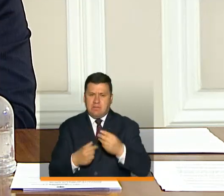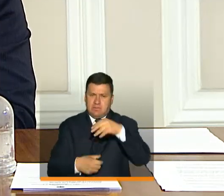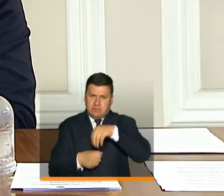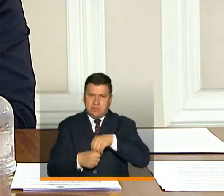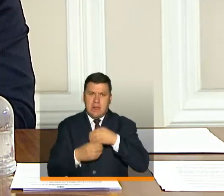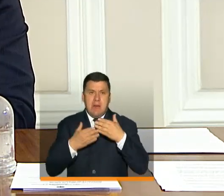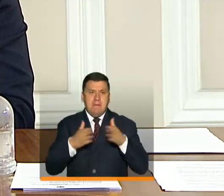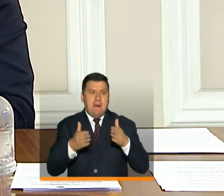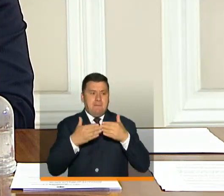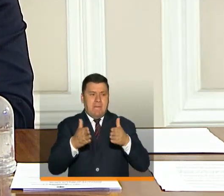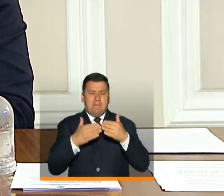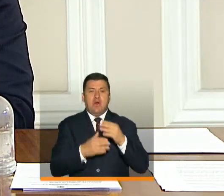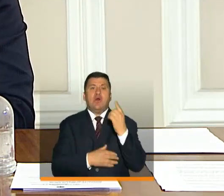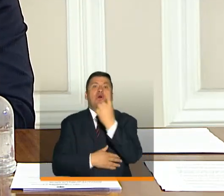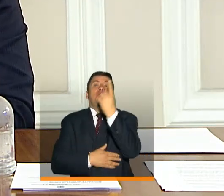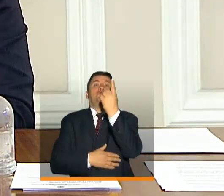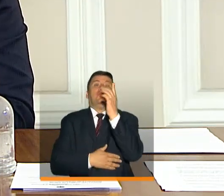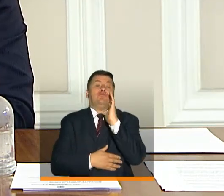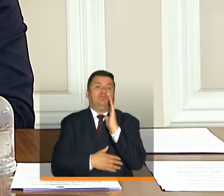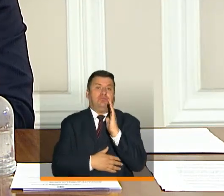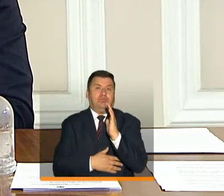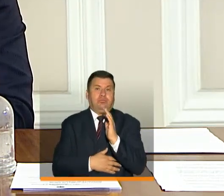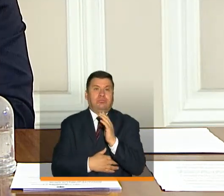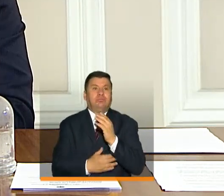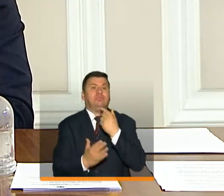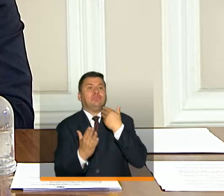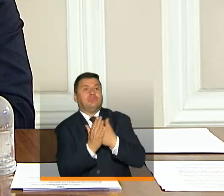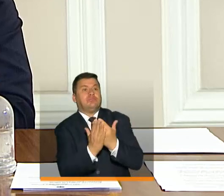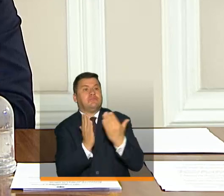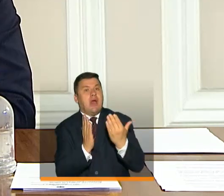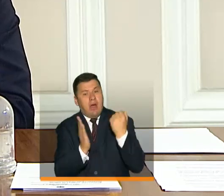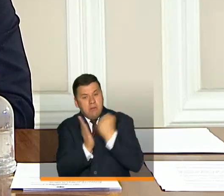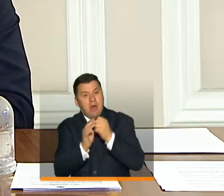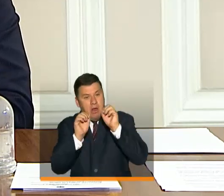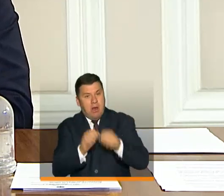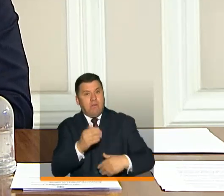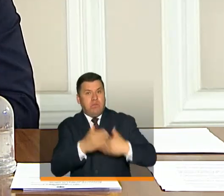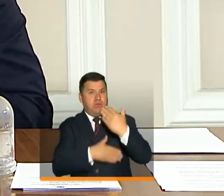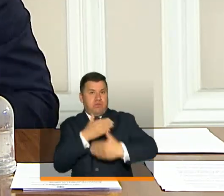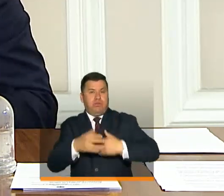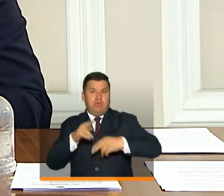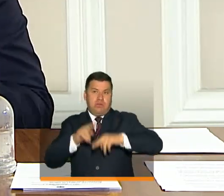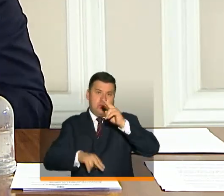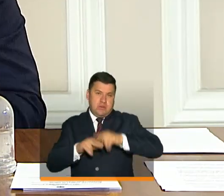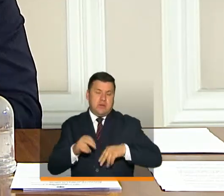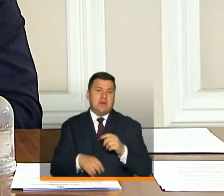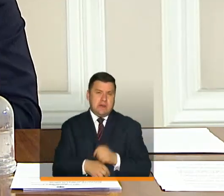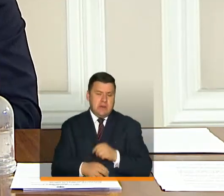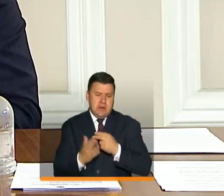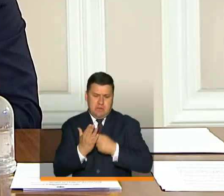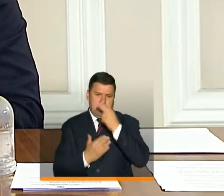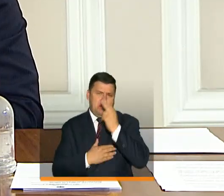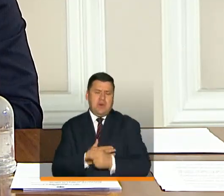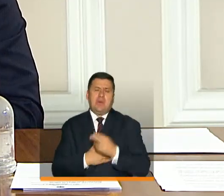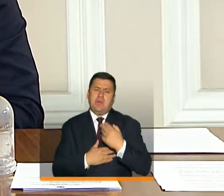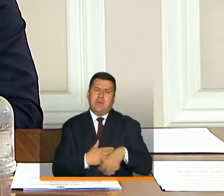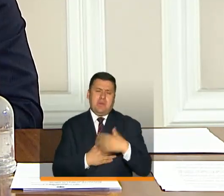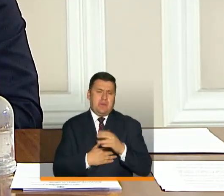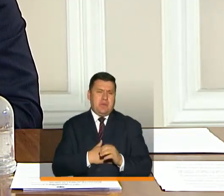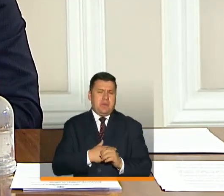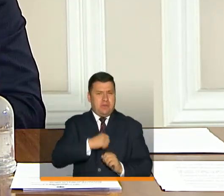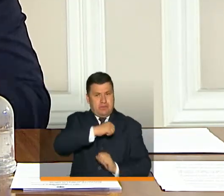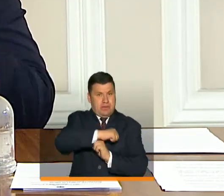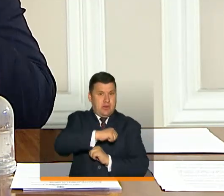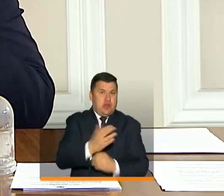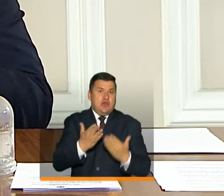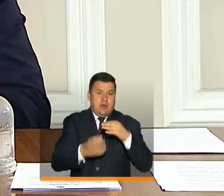y abrir no solamente a licitación, sino a adjudicación para tener pronto inicio de obra en muchos proyectos que son estructurales